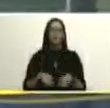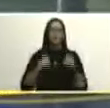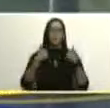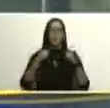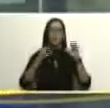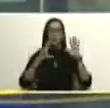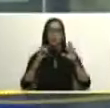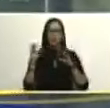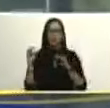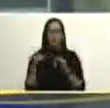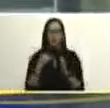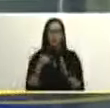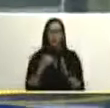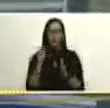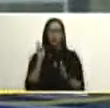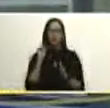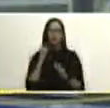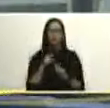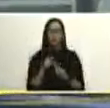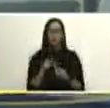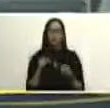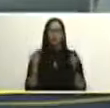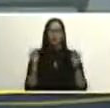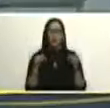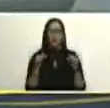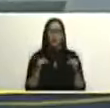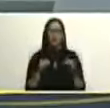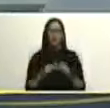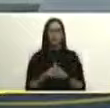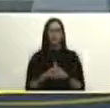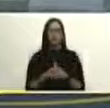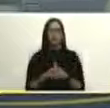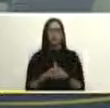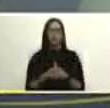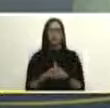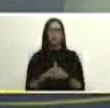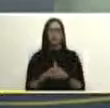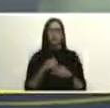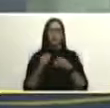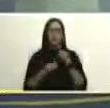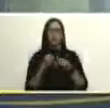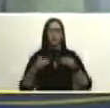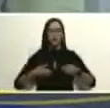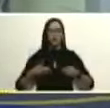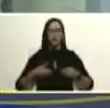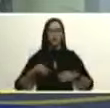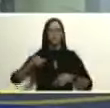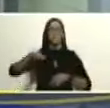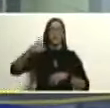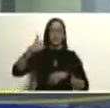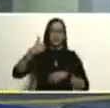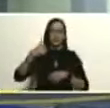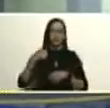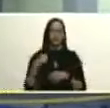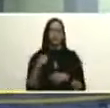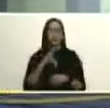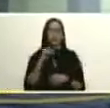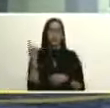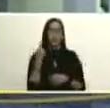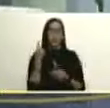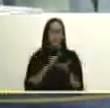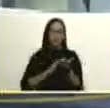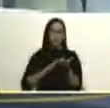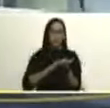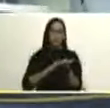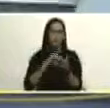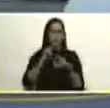instituciones y usted en esta puso un esfuerzo mayor. No solamente se recuperó